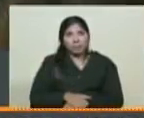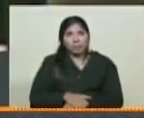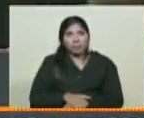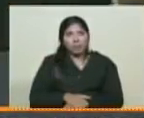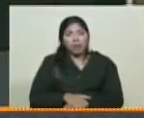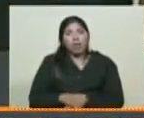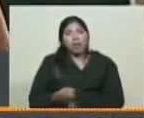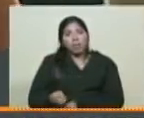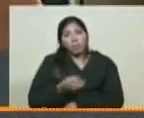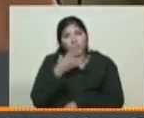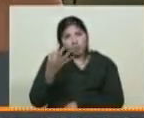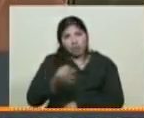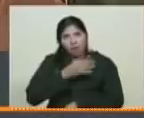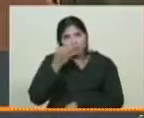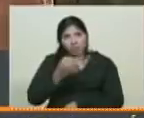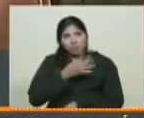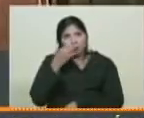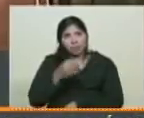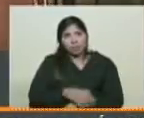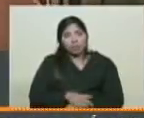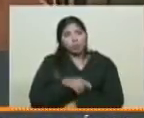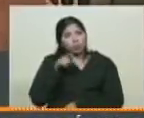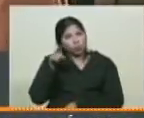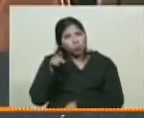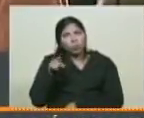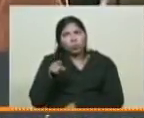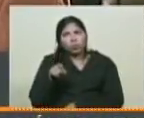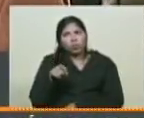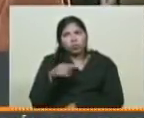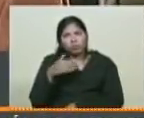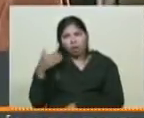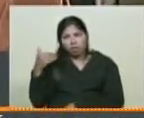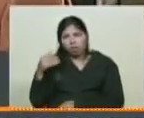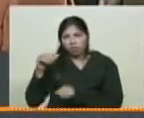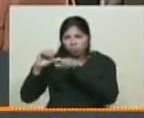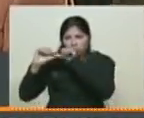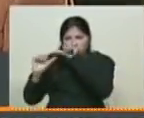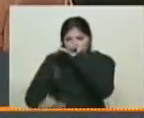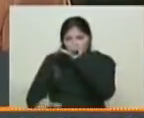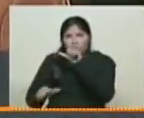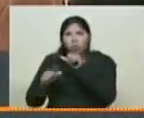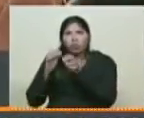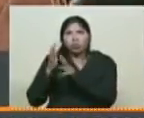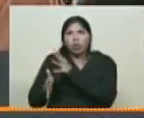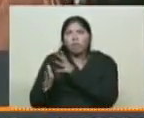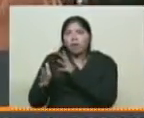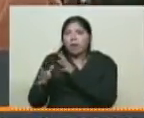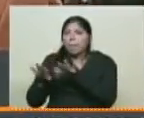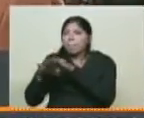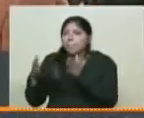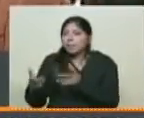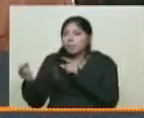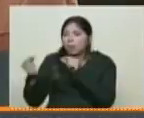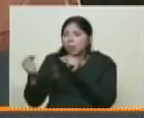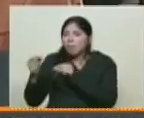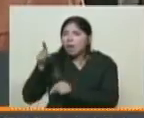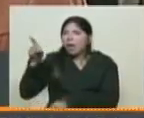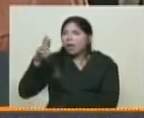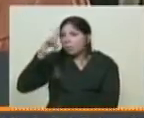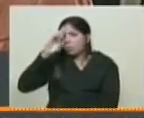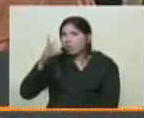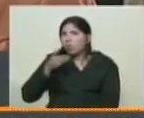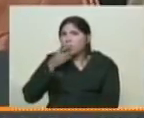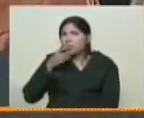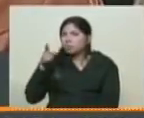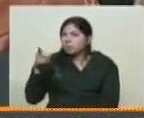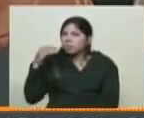Buenas tardes. Tomando en cuenta que usted en su intervención acaba de hacer referencia a las mesas de diálogo instaladas en República Dominicana, ¿qué